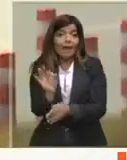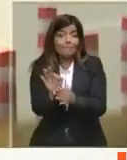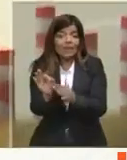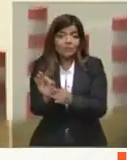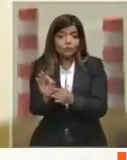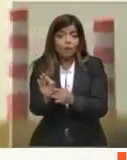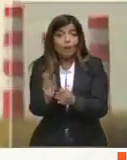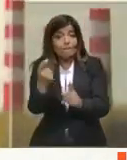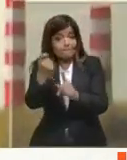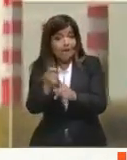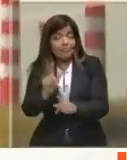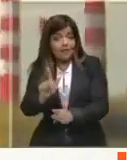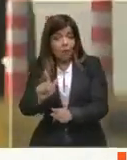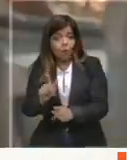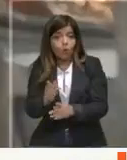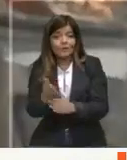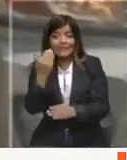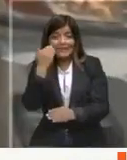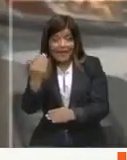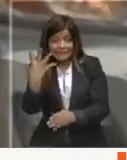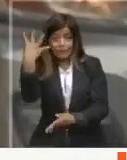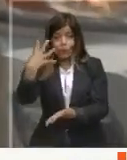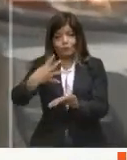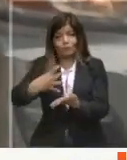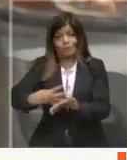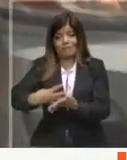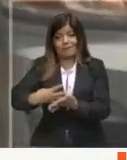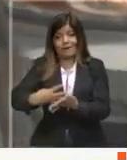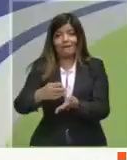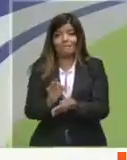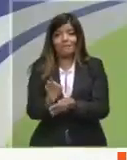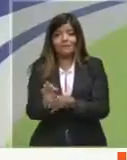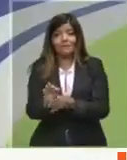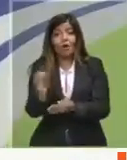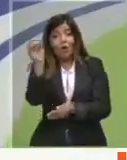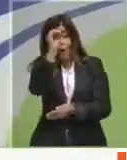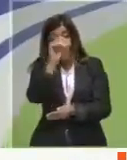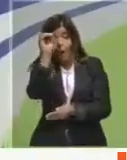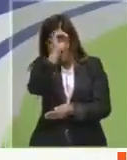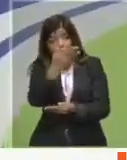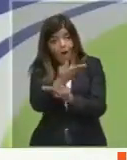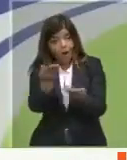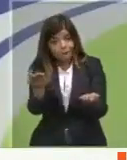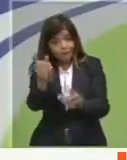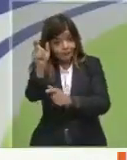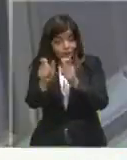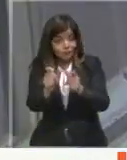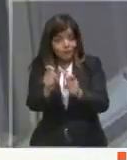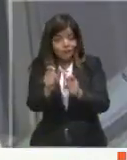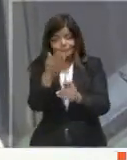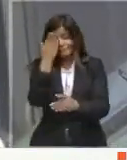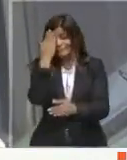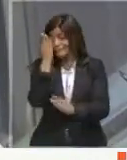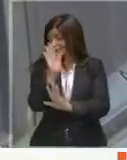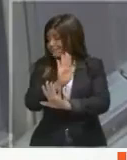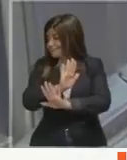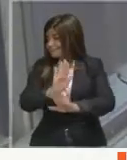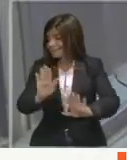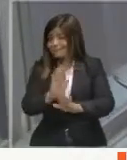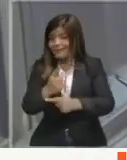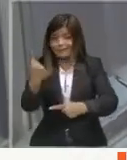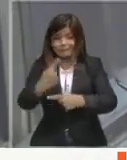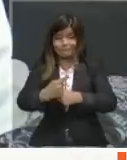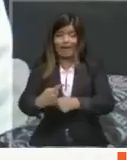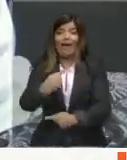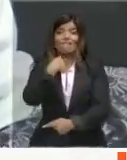julio llegará a los casi 4.000 pesos. ¿Qué opinan los usuarios? Horrible, horrible el lanzapeaje, nos afecta